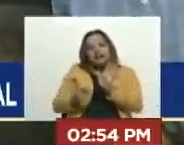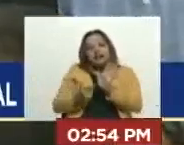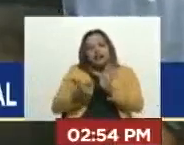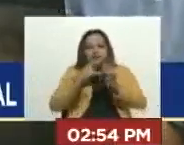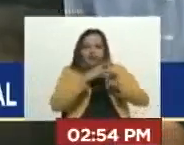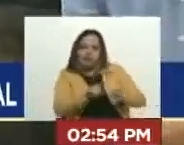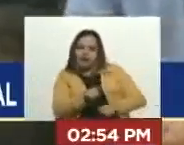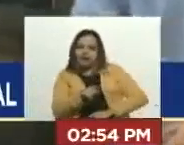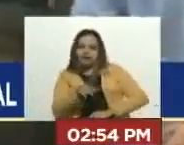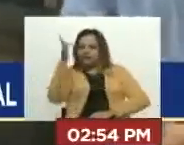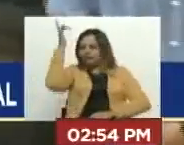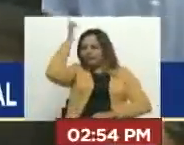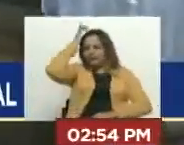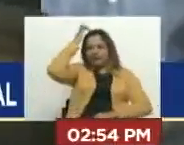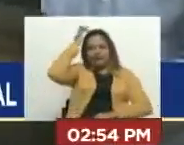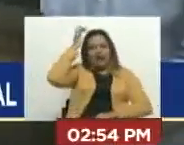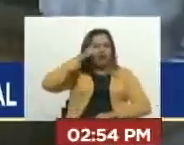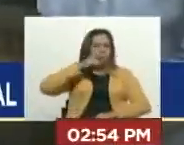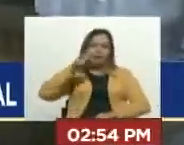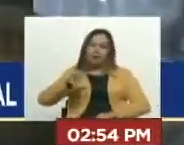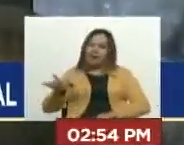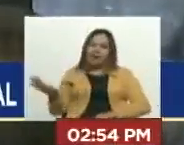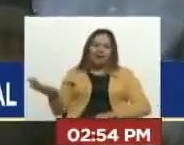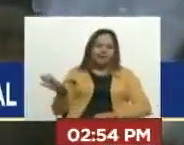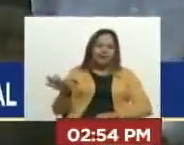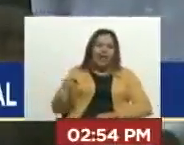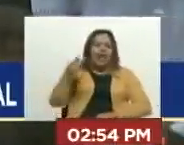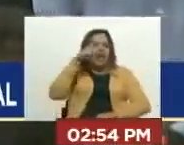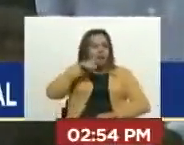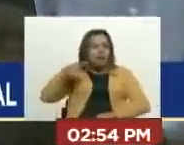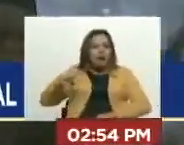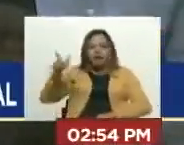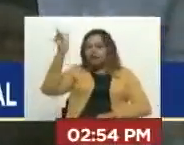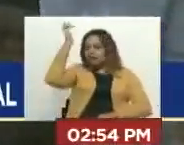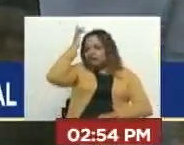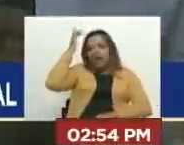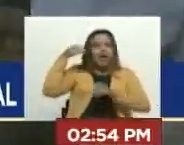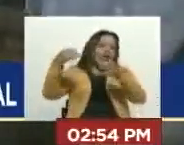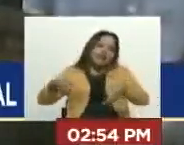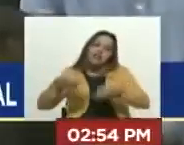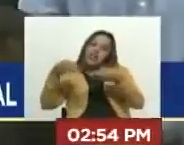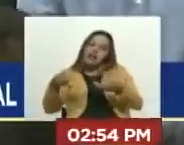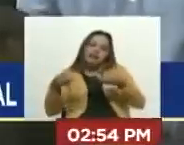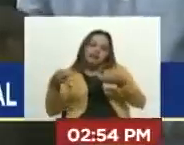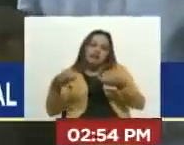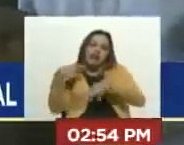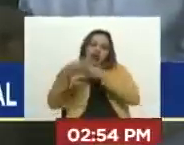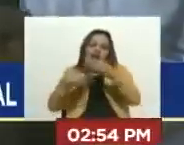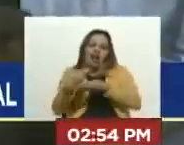Hubel, compañeros diputados. Lo subestimaron como siempre han subestimado al pueblo.